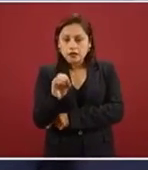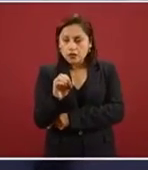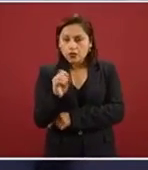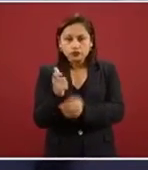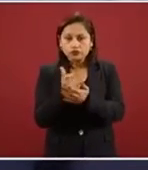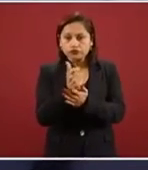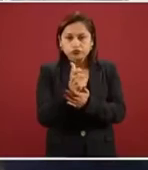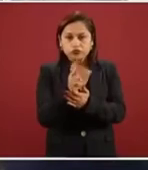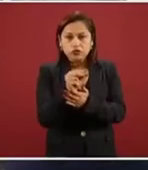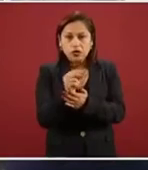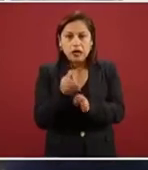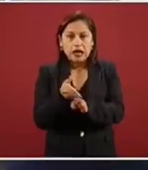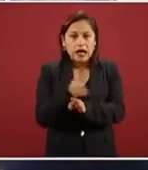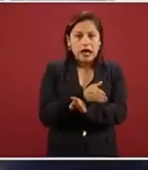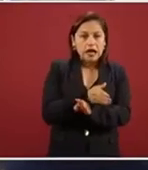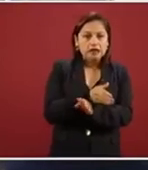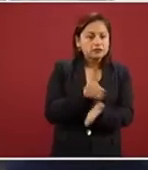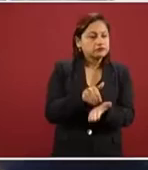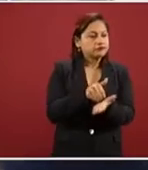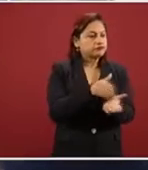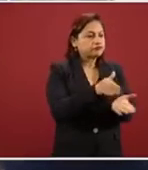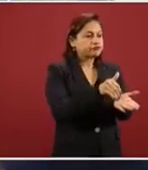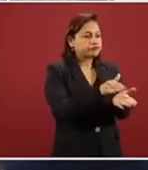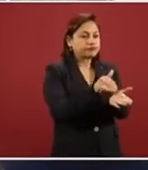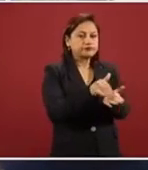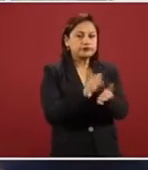se despide trabajadores en diciembre.